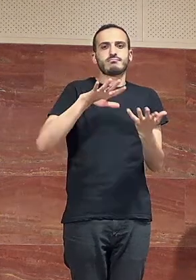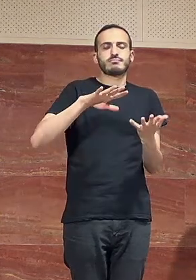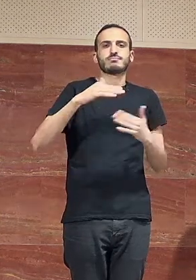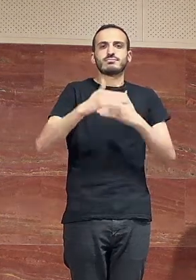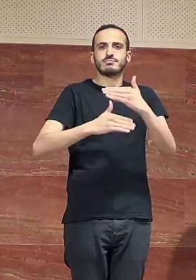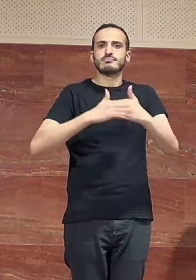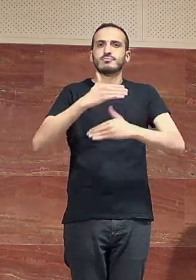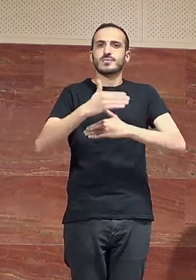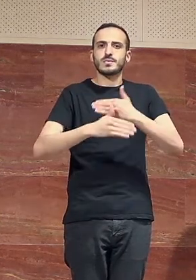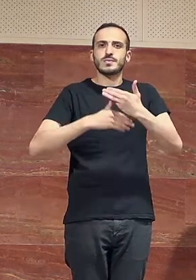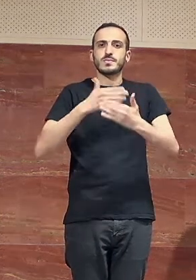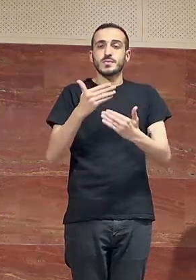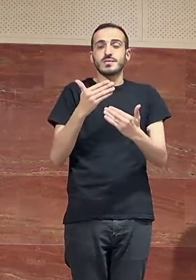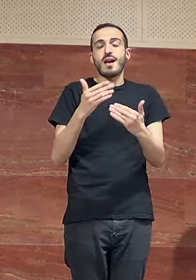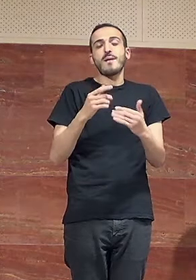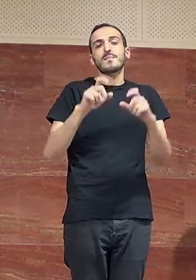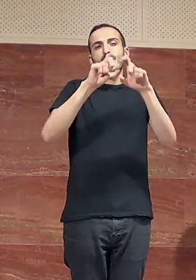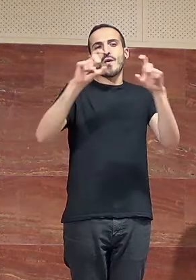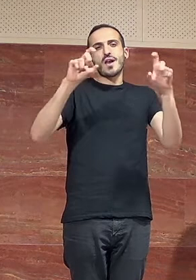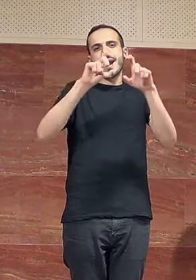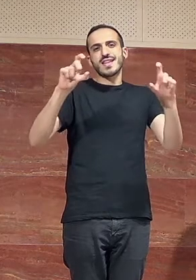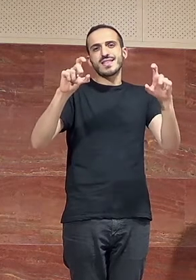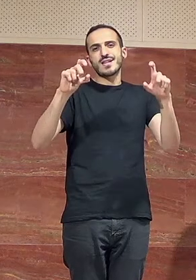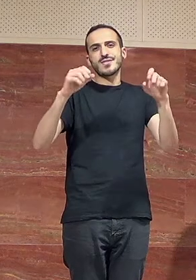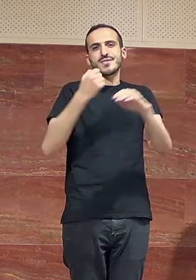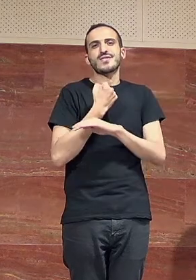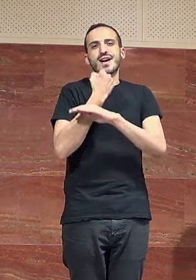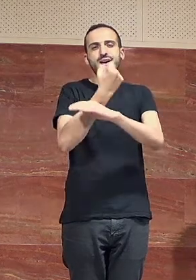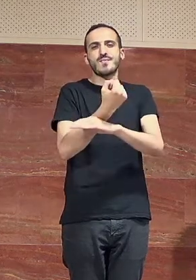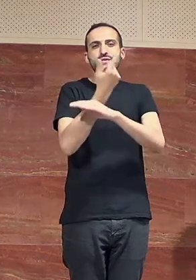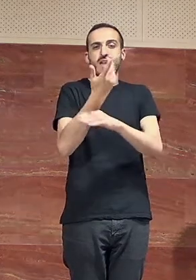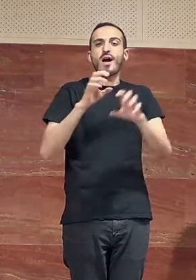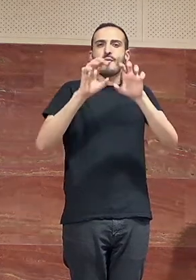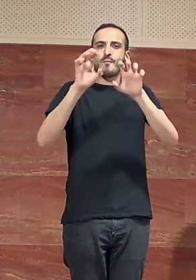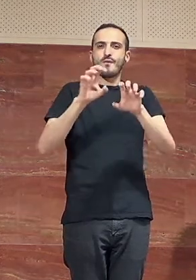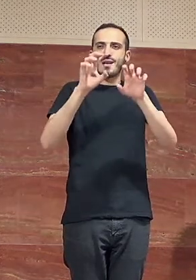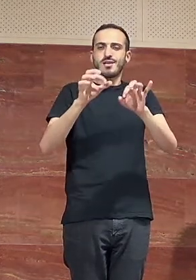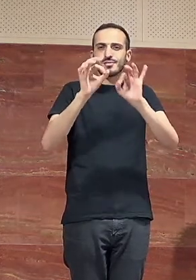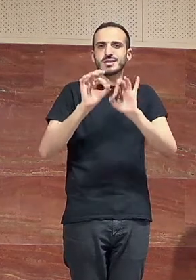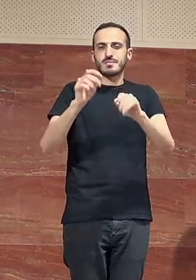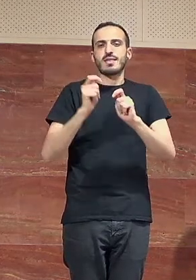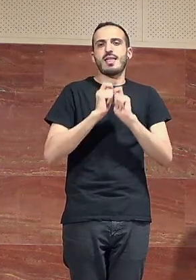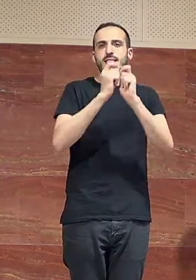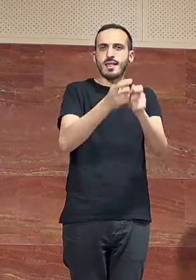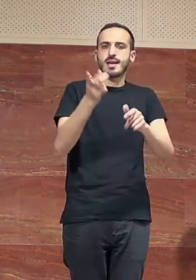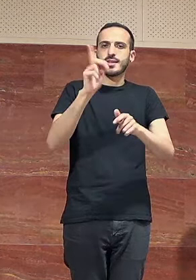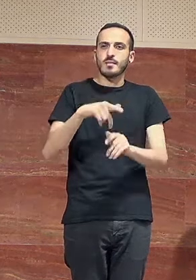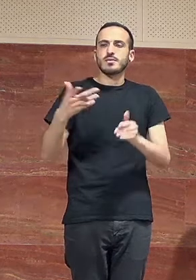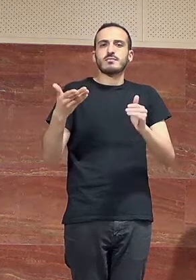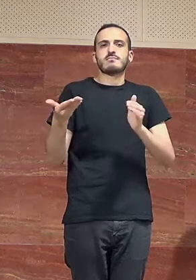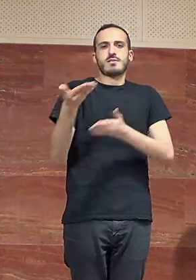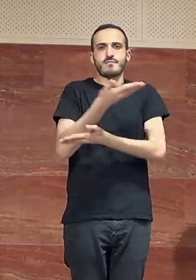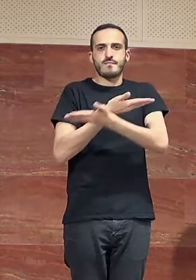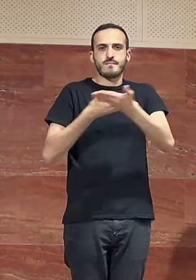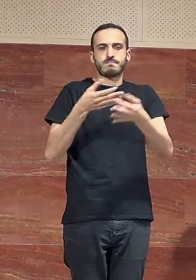operación de reurbanización un poquito más importante en las que se han ampliado aceras, se ha dotado de mobiliario urbano ya estable y de bancos.